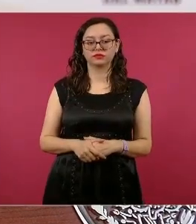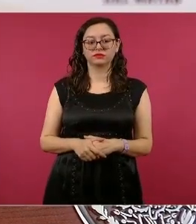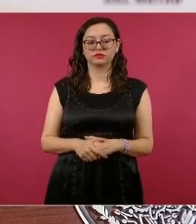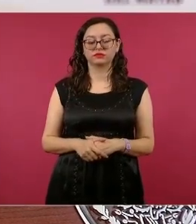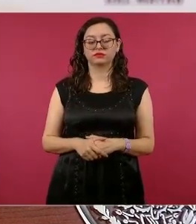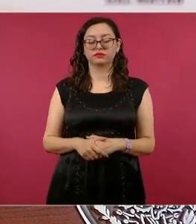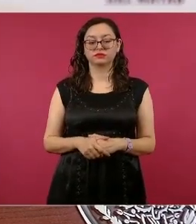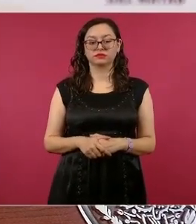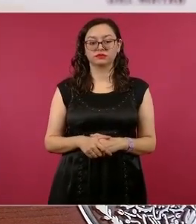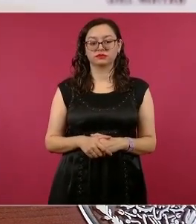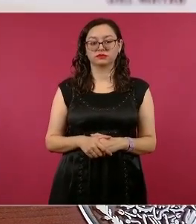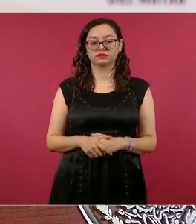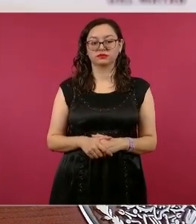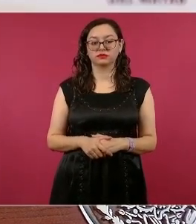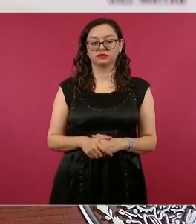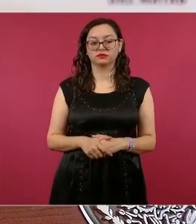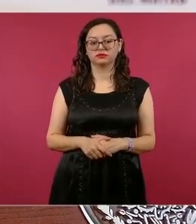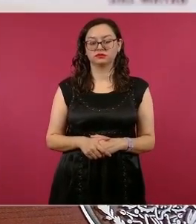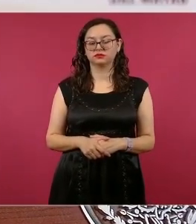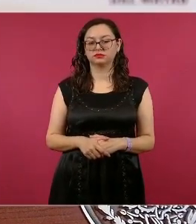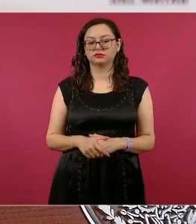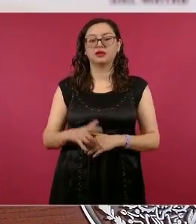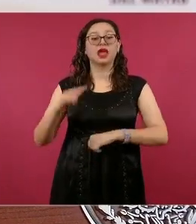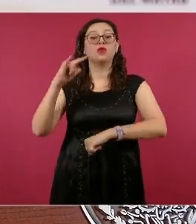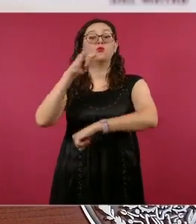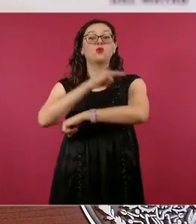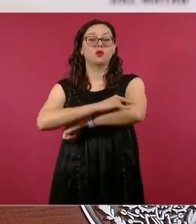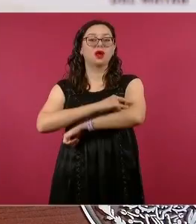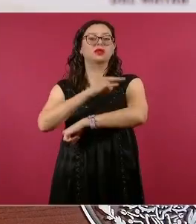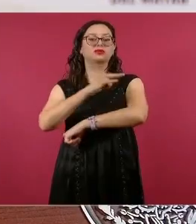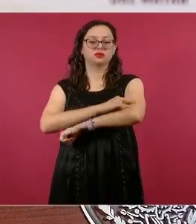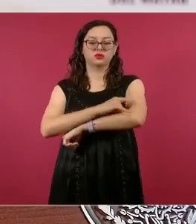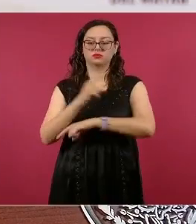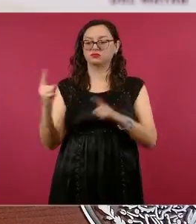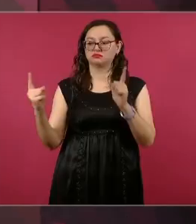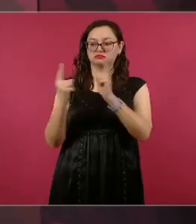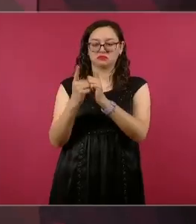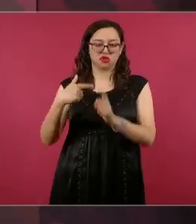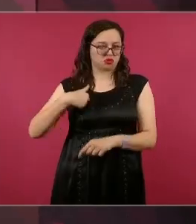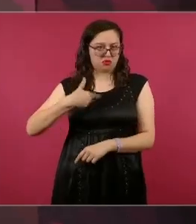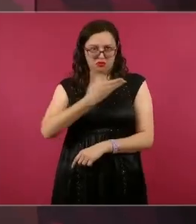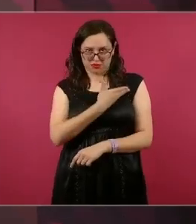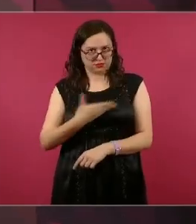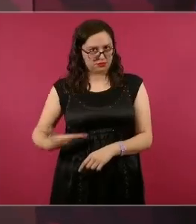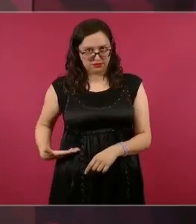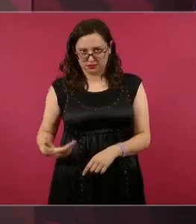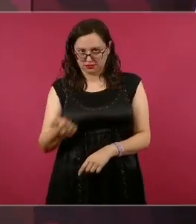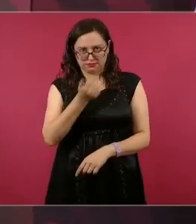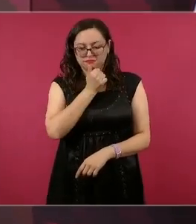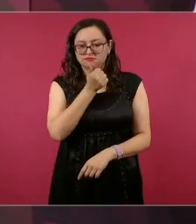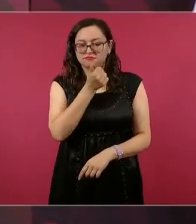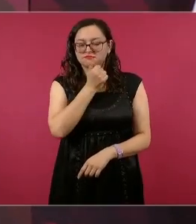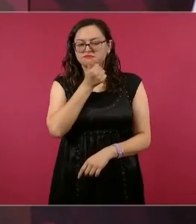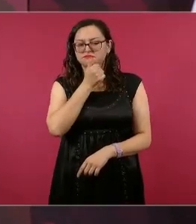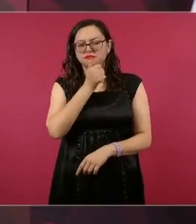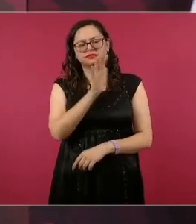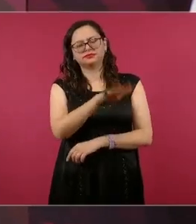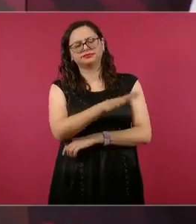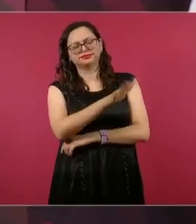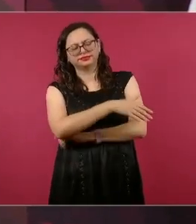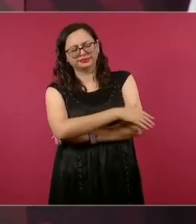Y me lo encontré en el aeropuerto y dice, todavía no era yo presidente. Y conoce